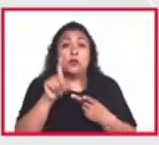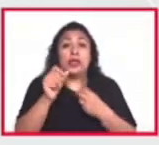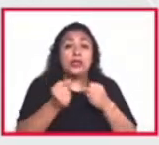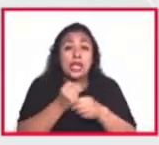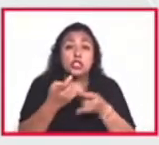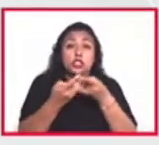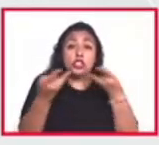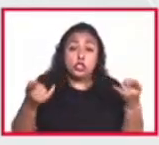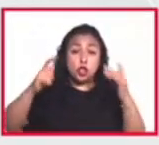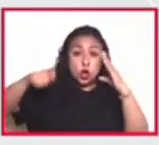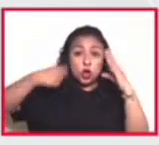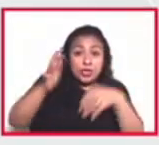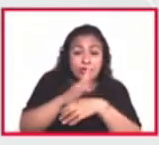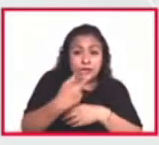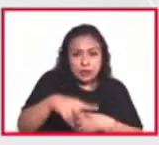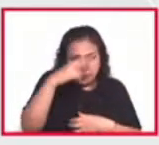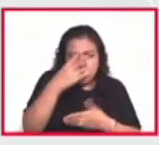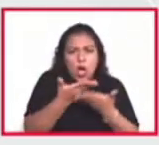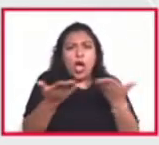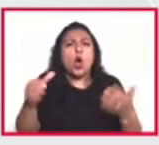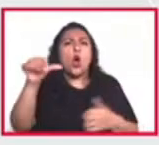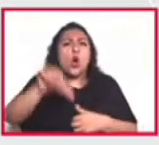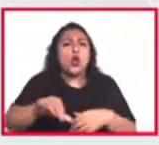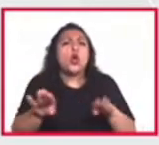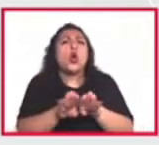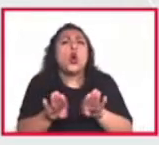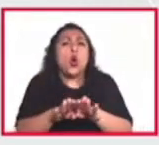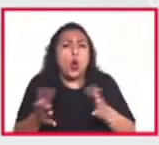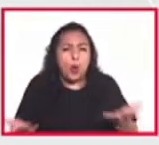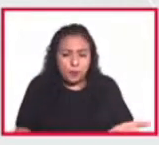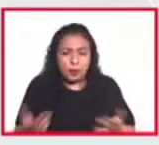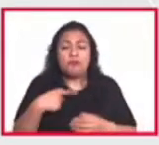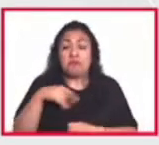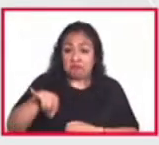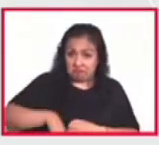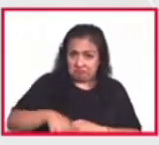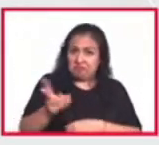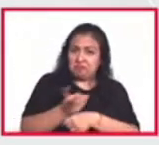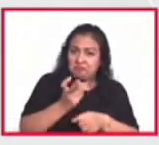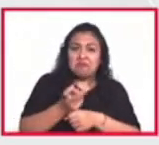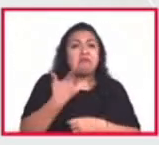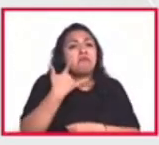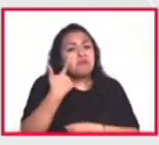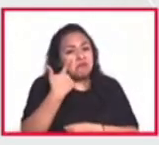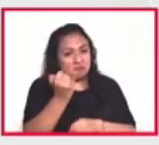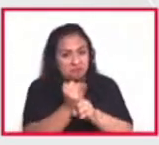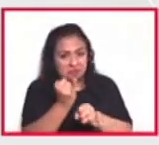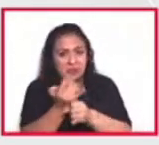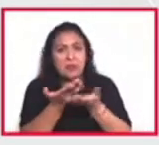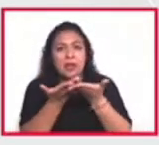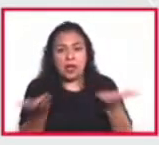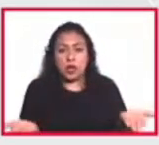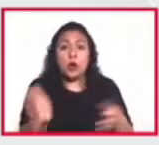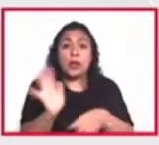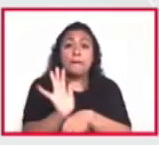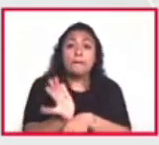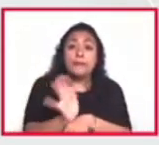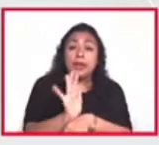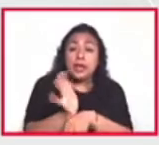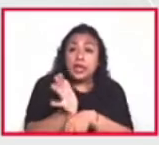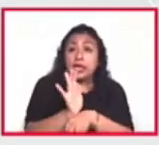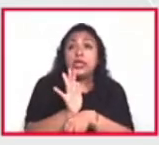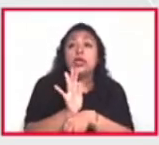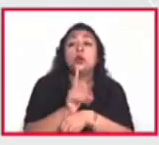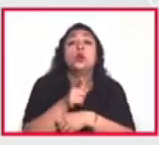cinematográfica en México, ¿cómo estamos en nuestros días? Está interesante, los invitamos a que nos visiten. Julio, ahora vamos con una película con la que